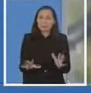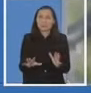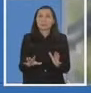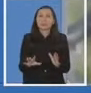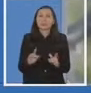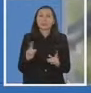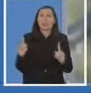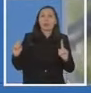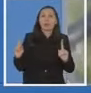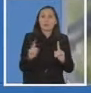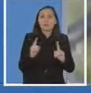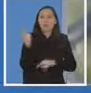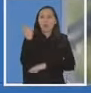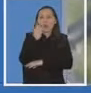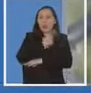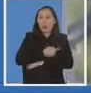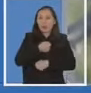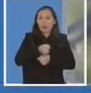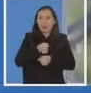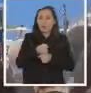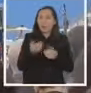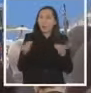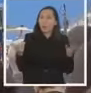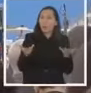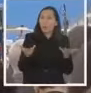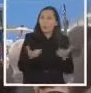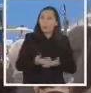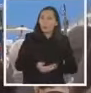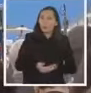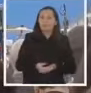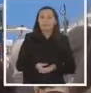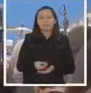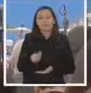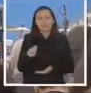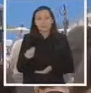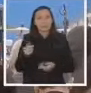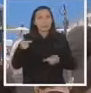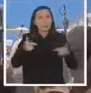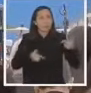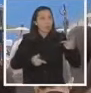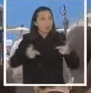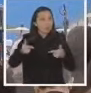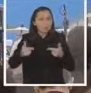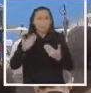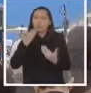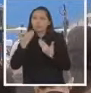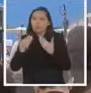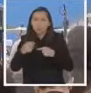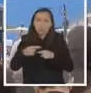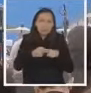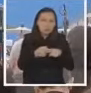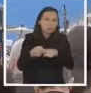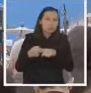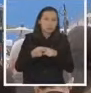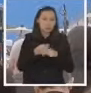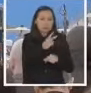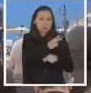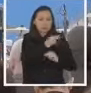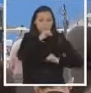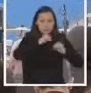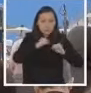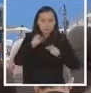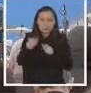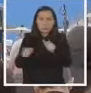reducción de la jornada laboral. ¿Y cómo lo hicimos posible? Bueno, porque a través de la política, a través del diálogo social, con empleadores,